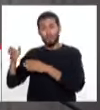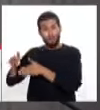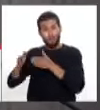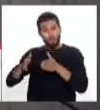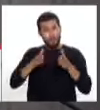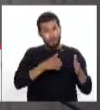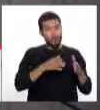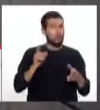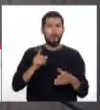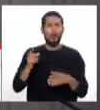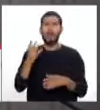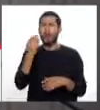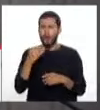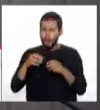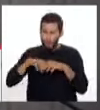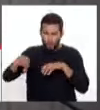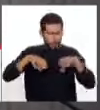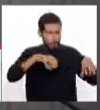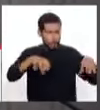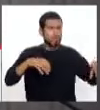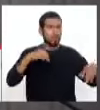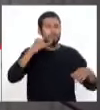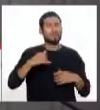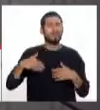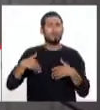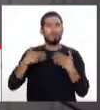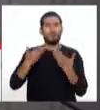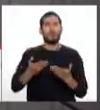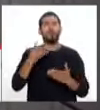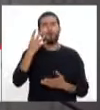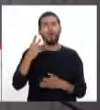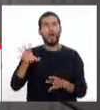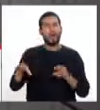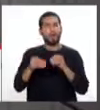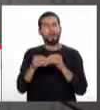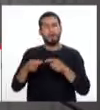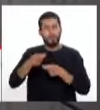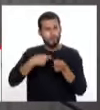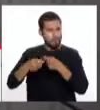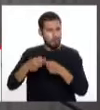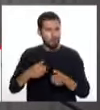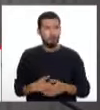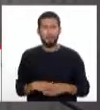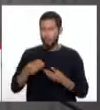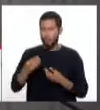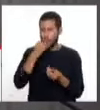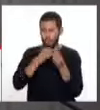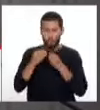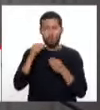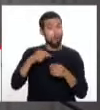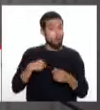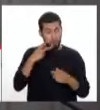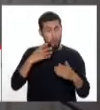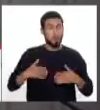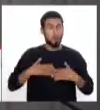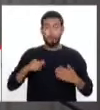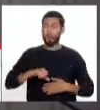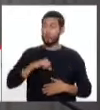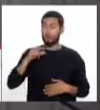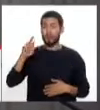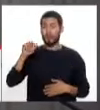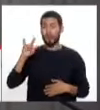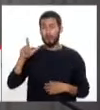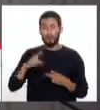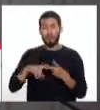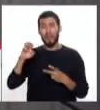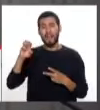14 regiones e incorporar 4 productos más a la canasta. Y eso lo mostrábamos con gusto y con orgullo con Raúl y